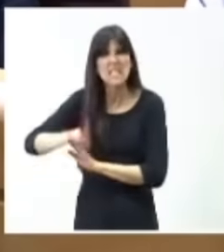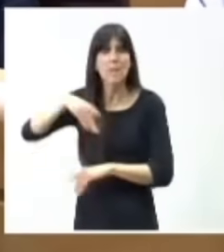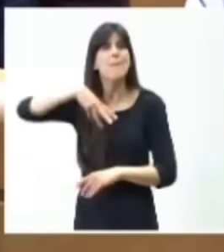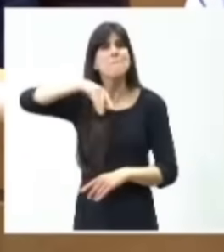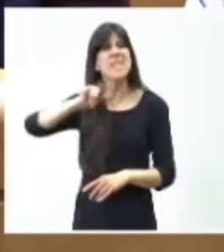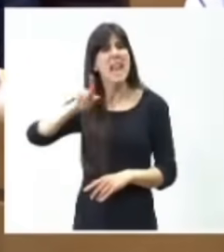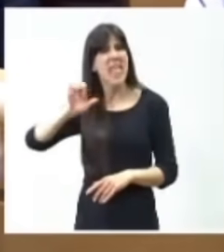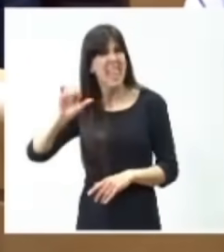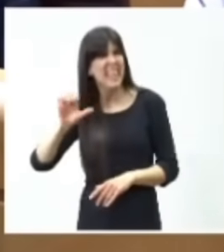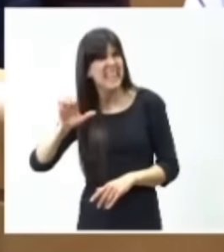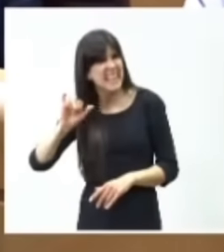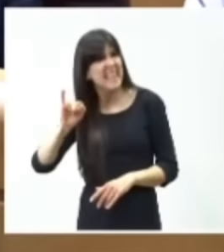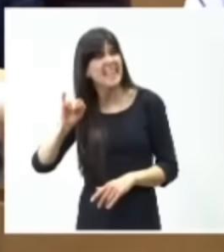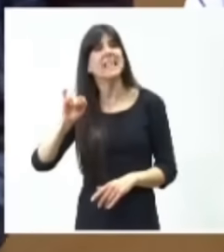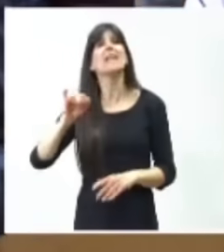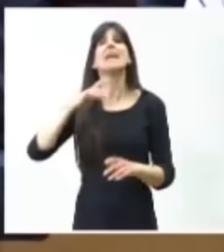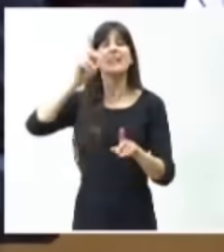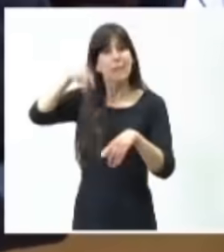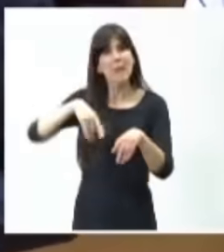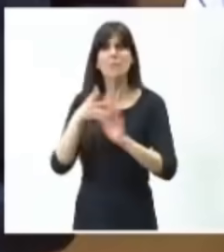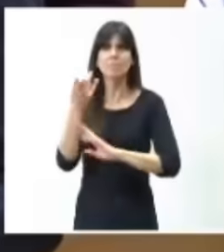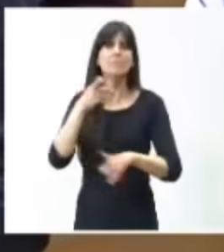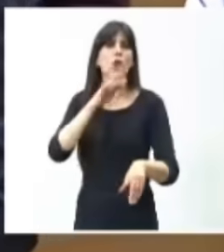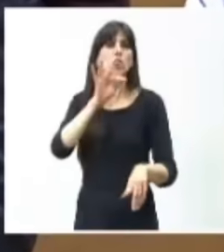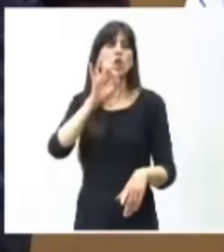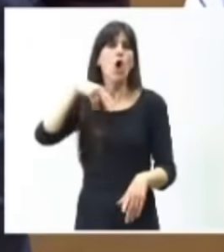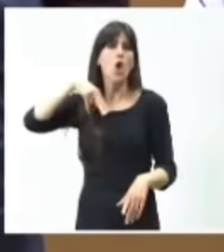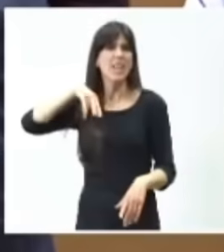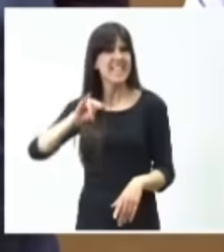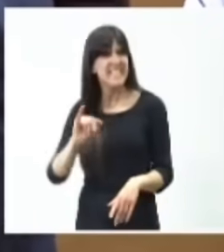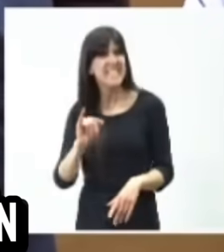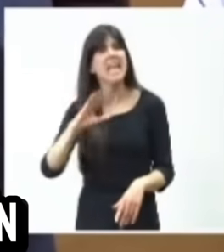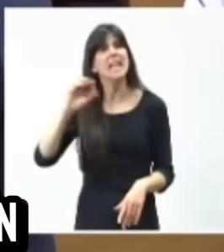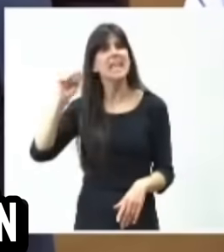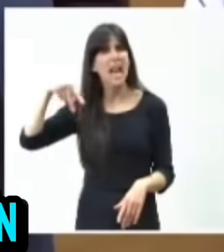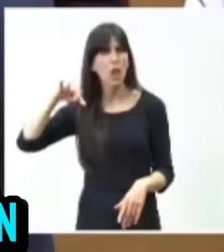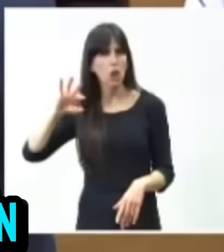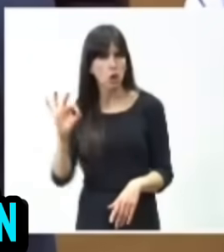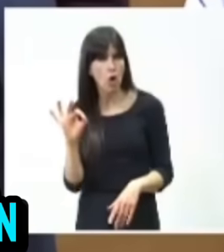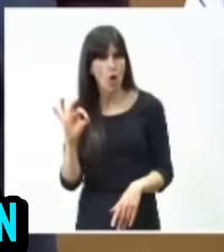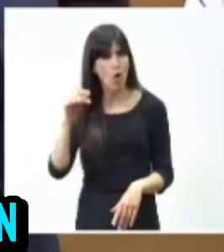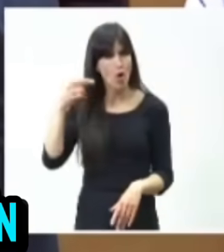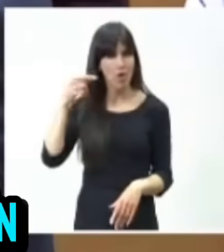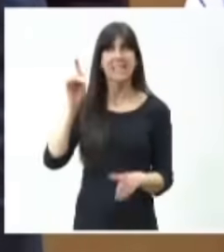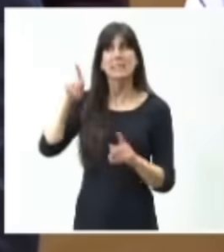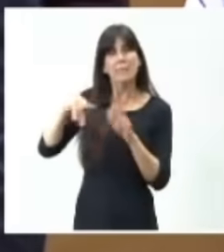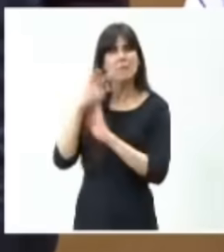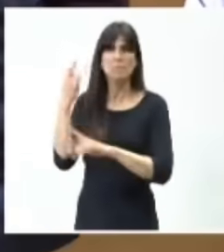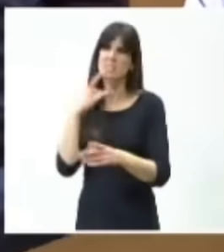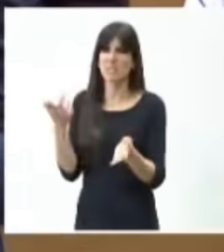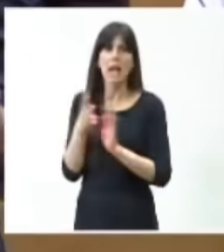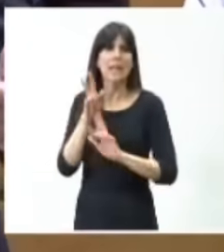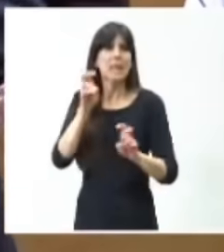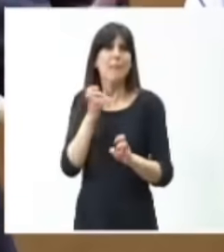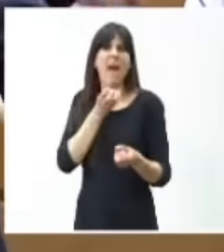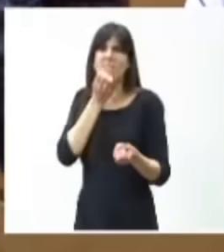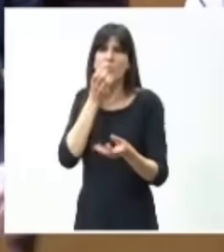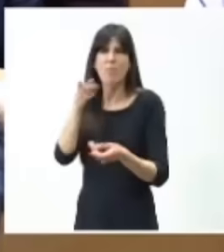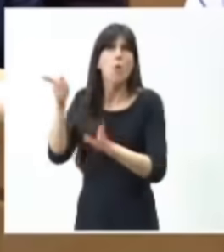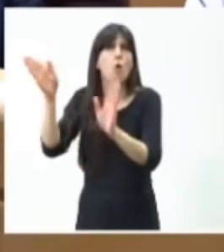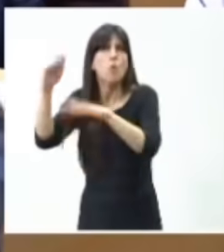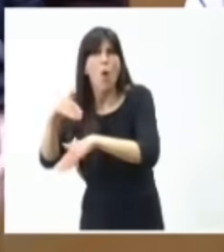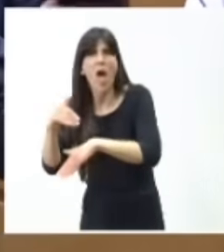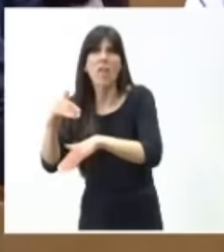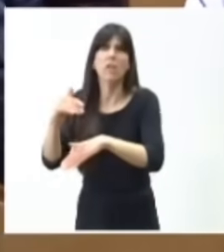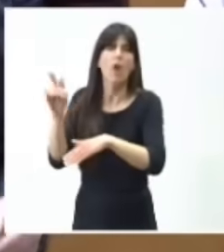Cantó, fíjese lo variado que era el tema. Pero no, no piensen que era un alegato contra la desinformación en la que ustedes son